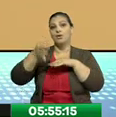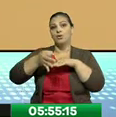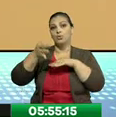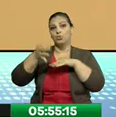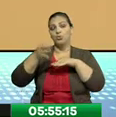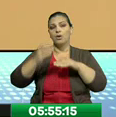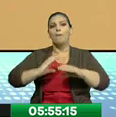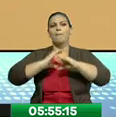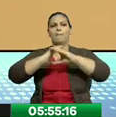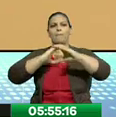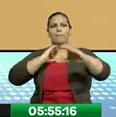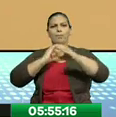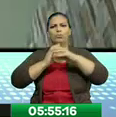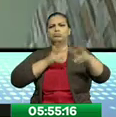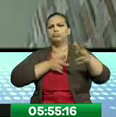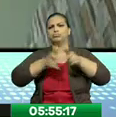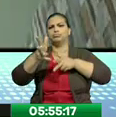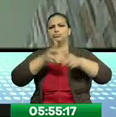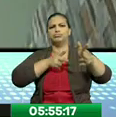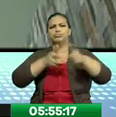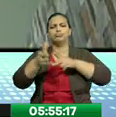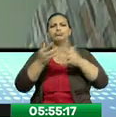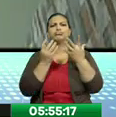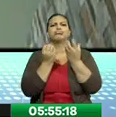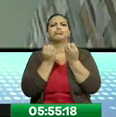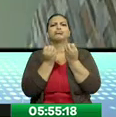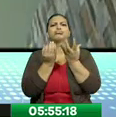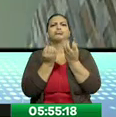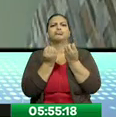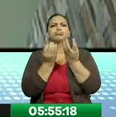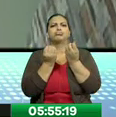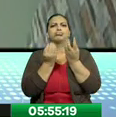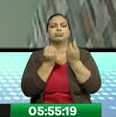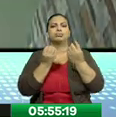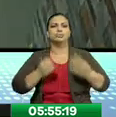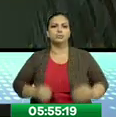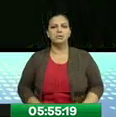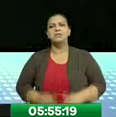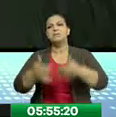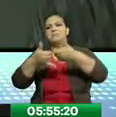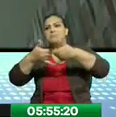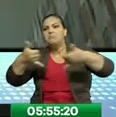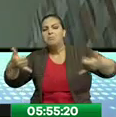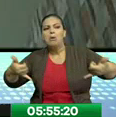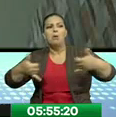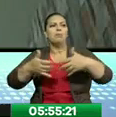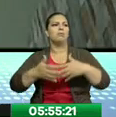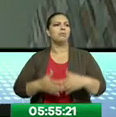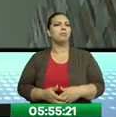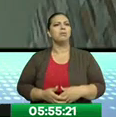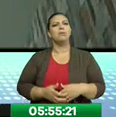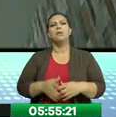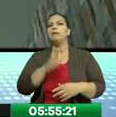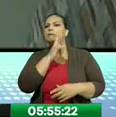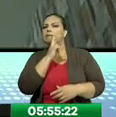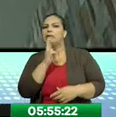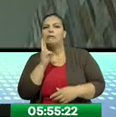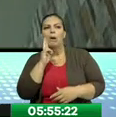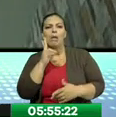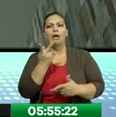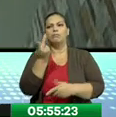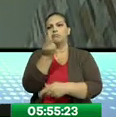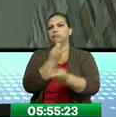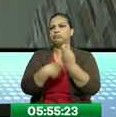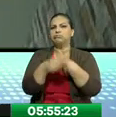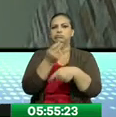interprovincial, donde pasa mucha gente, donde hay algunos centros comerciales, hay también muchos restaurantes. El comercio